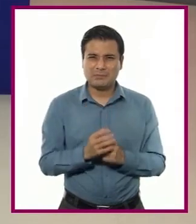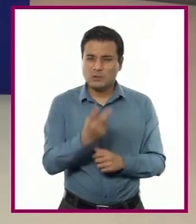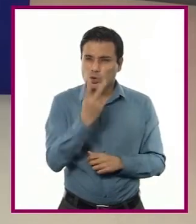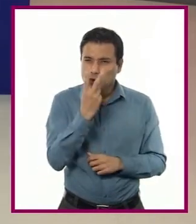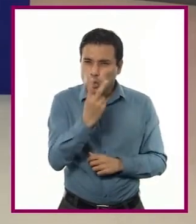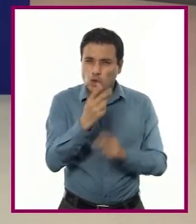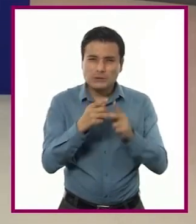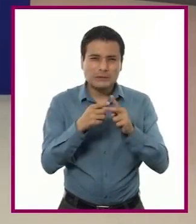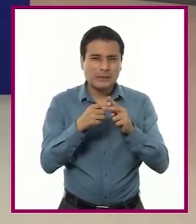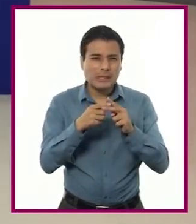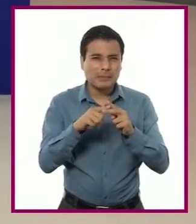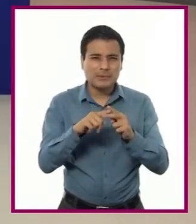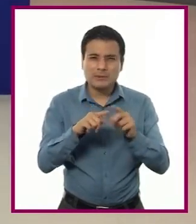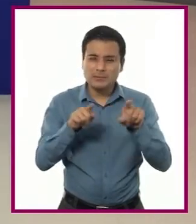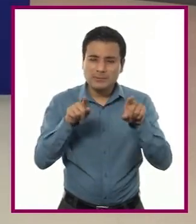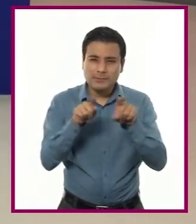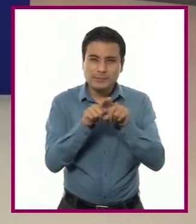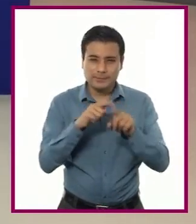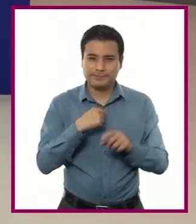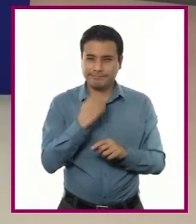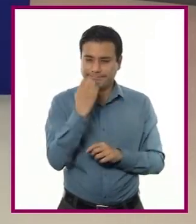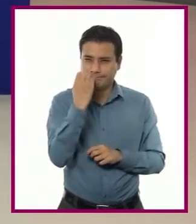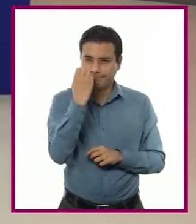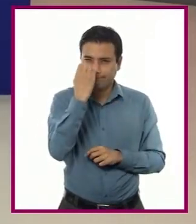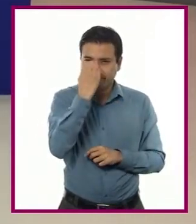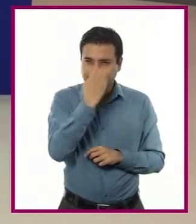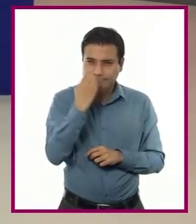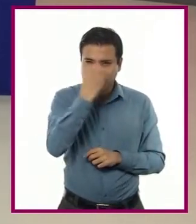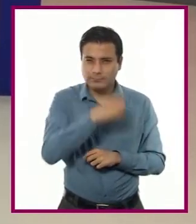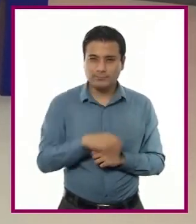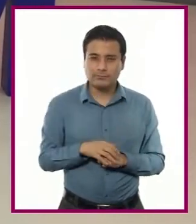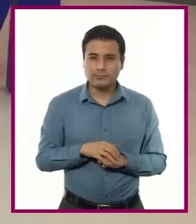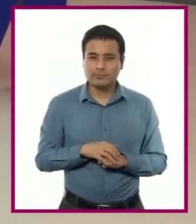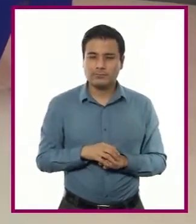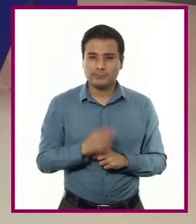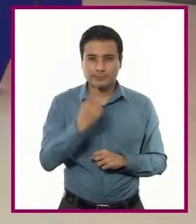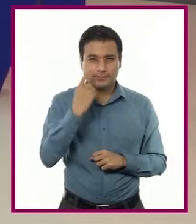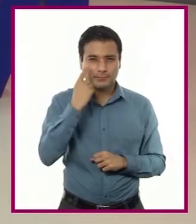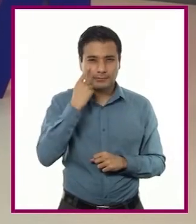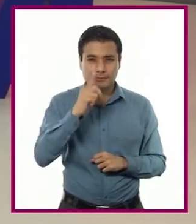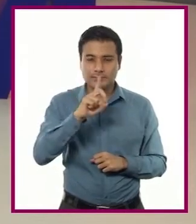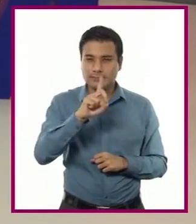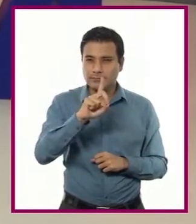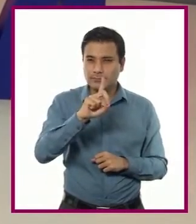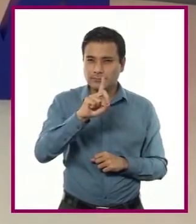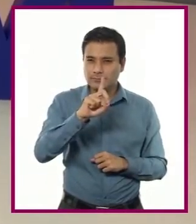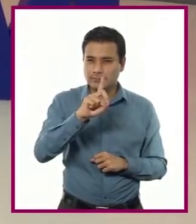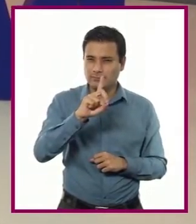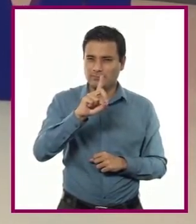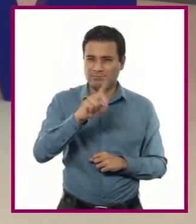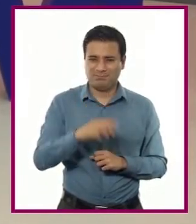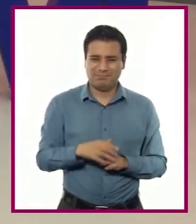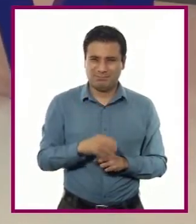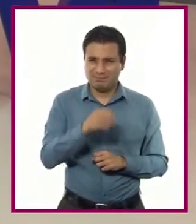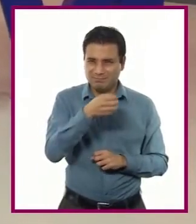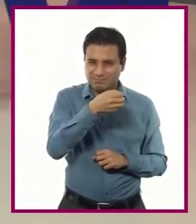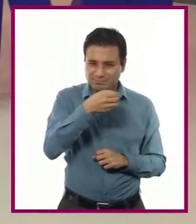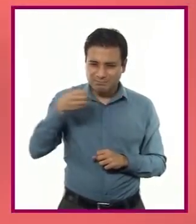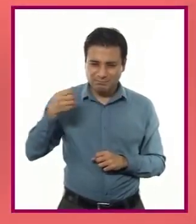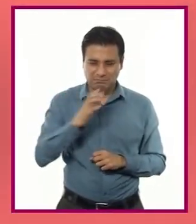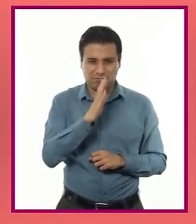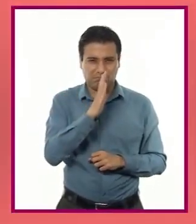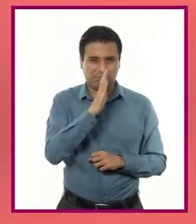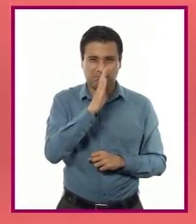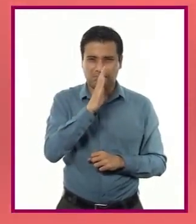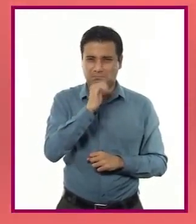pero si lo leo con sumo cuidado, veo que en el inciso D no es lógico el proceso. Por lo tanto,